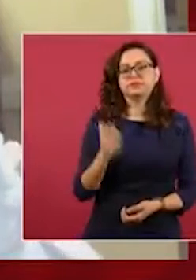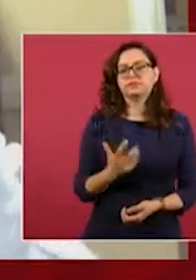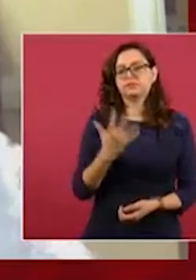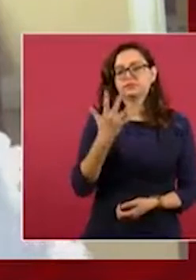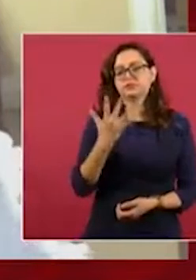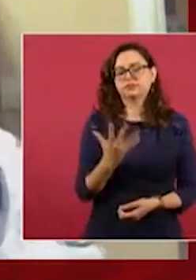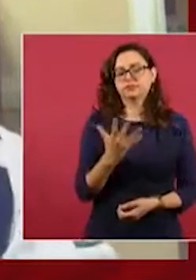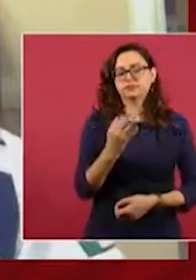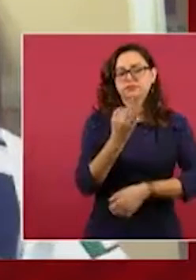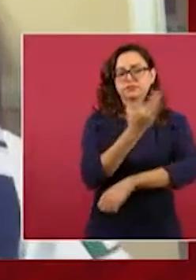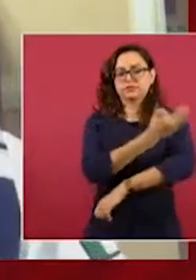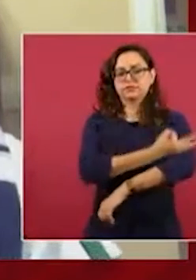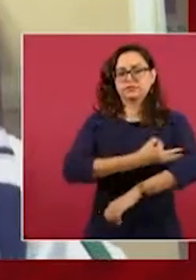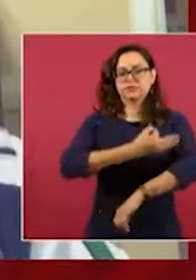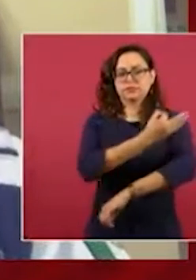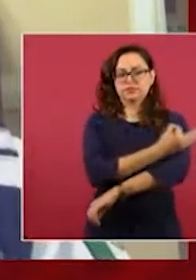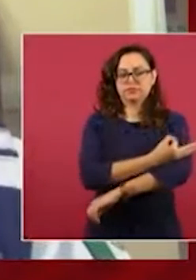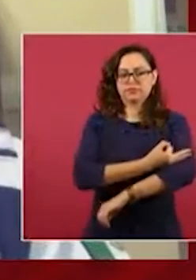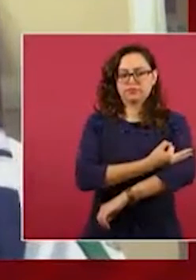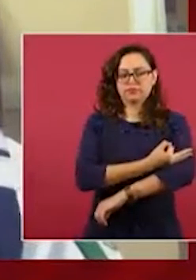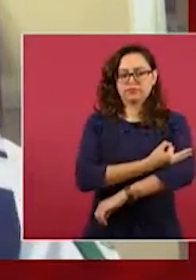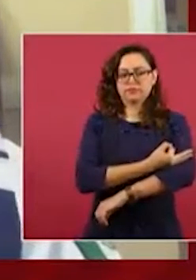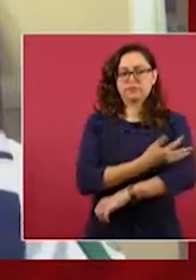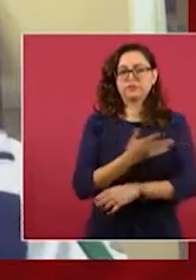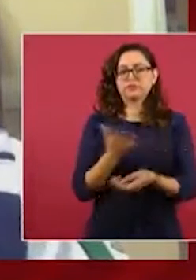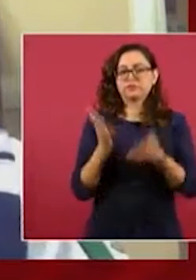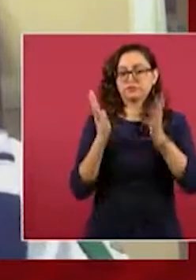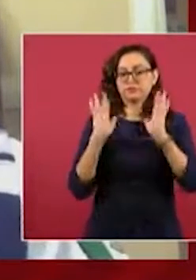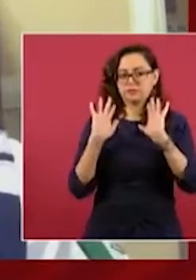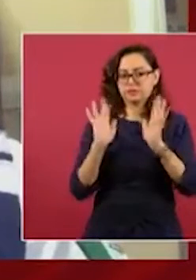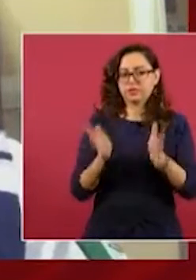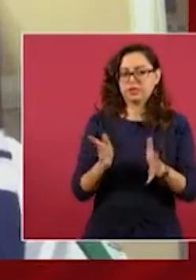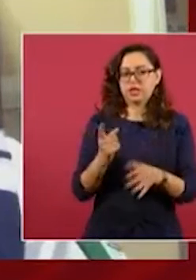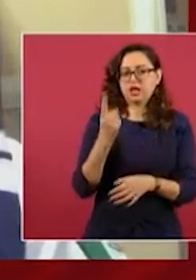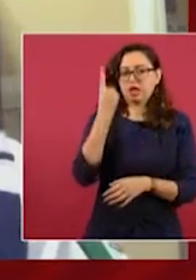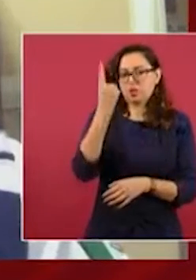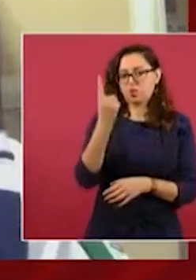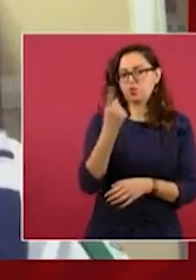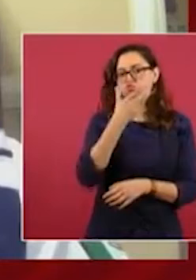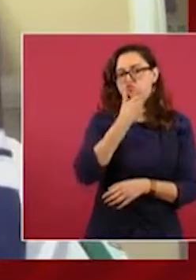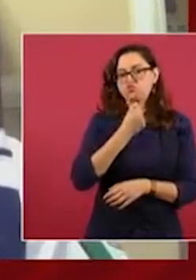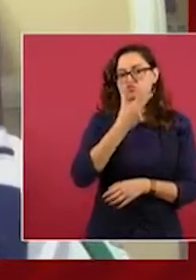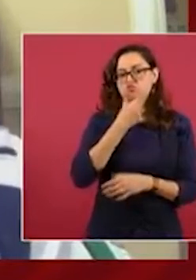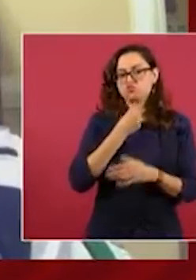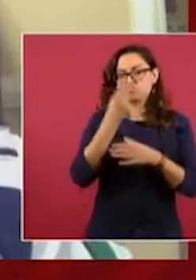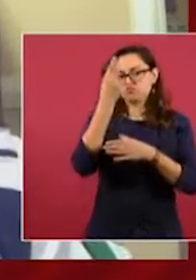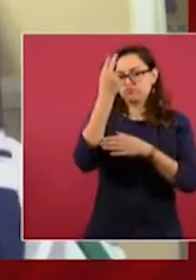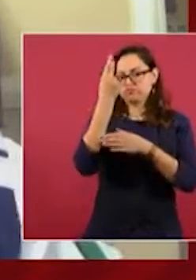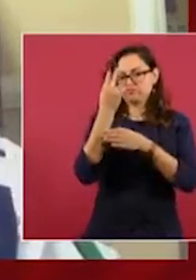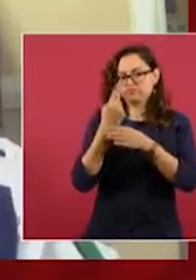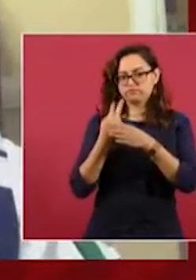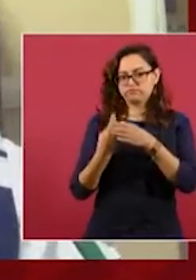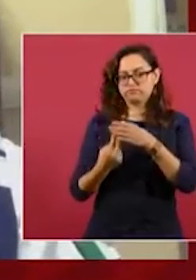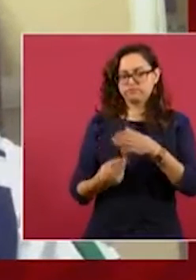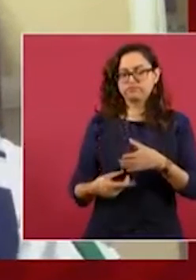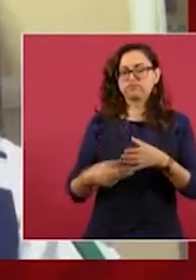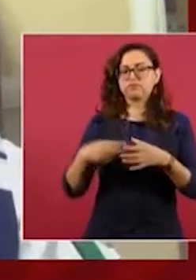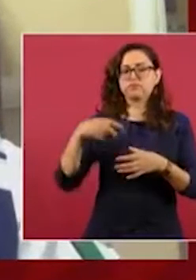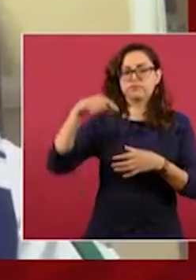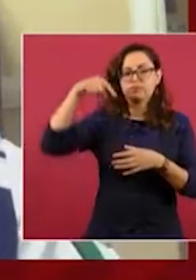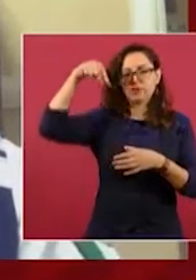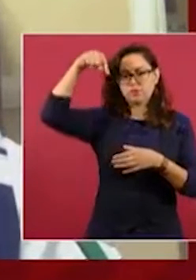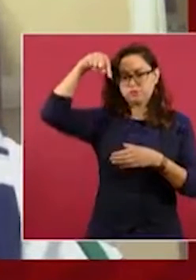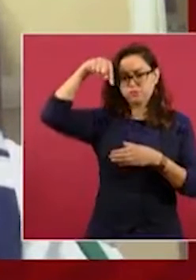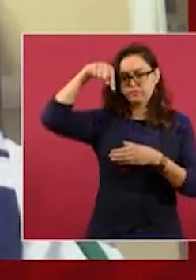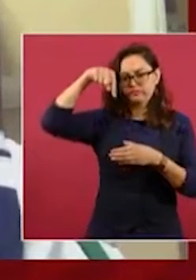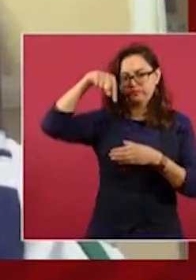17:56 horas, se efectuó la inmersión de un equipo de buceo de la Secretaría de la Defensa